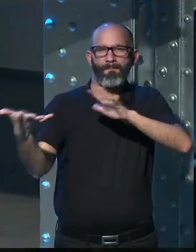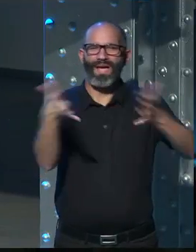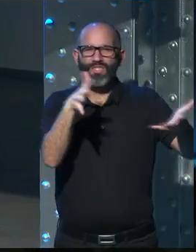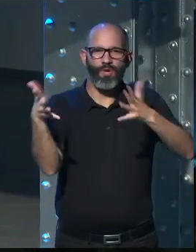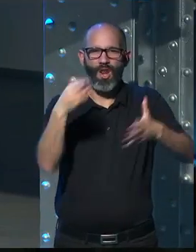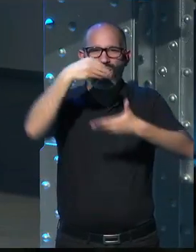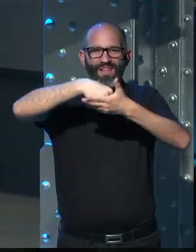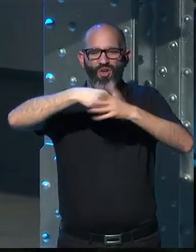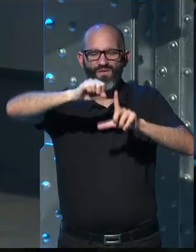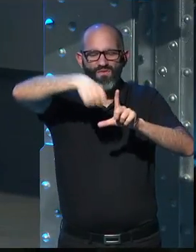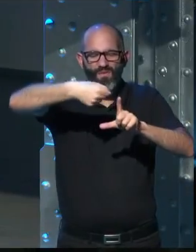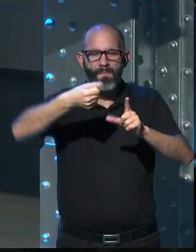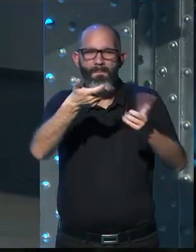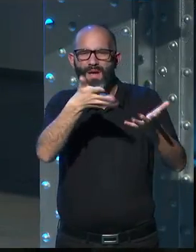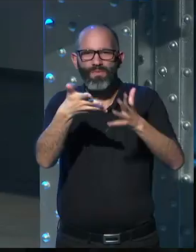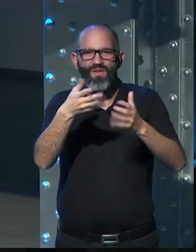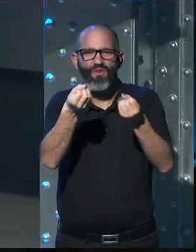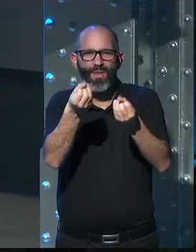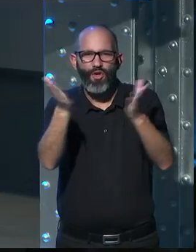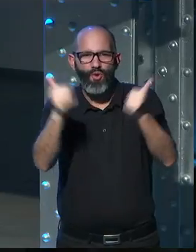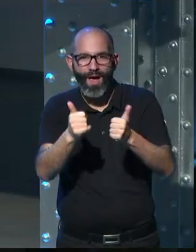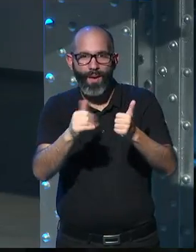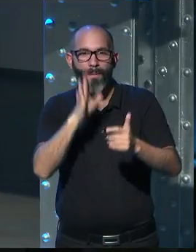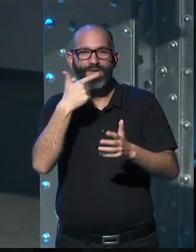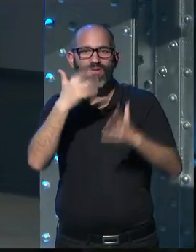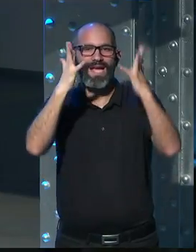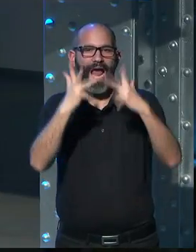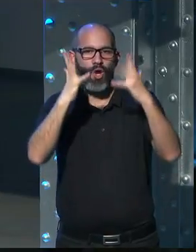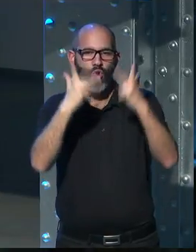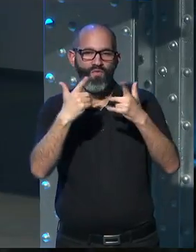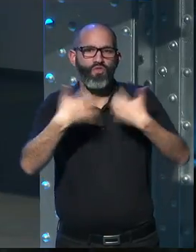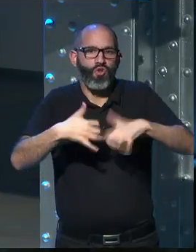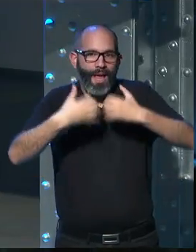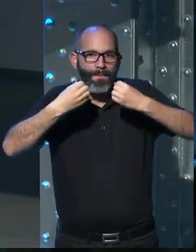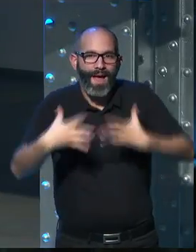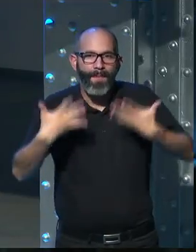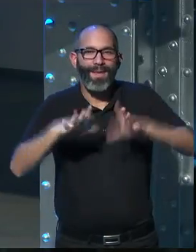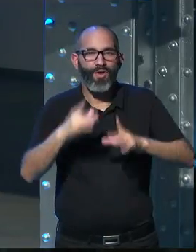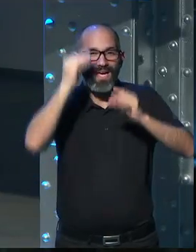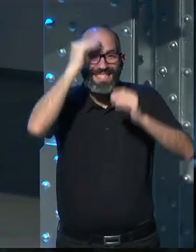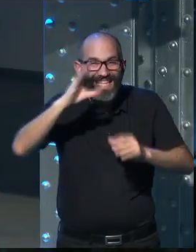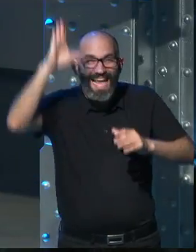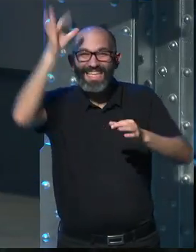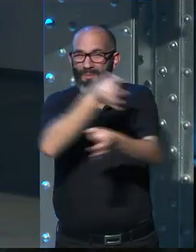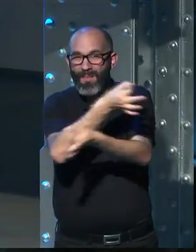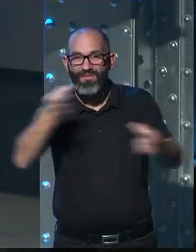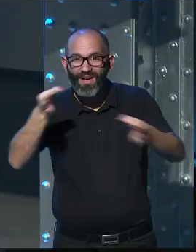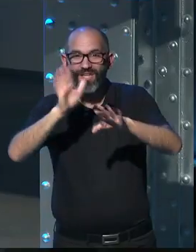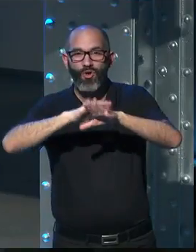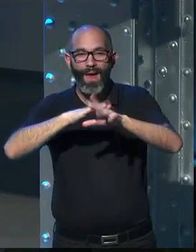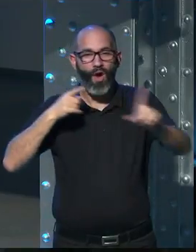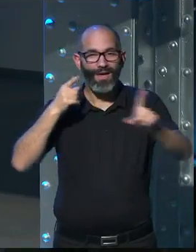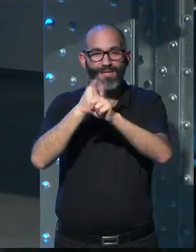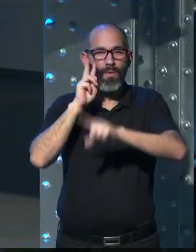tiene información. Y es un algoritmo que funciona bastante bien, pero no es lo suficientemente inteligente como para recrear el